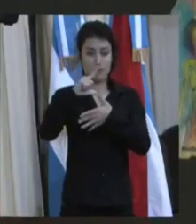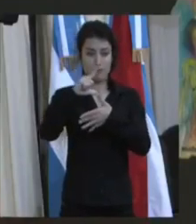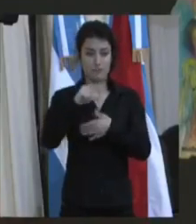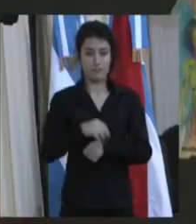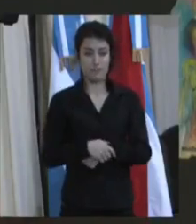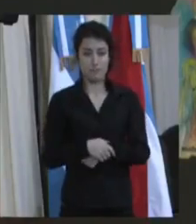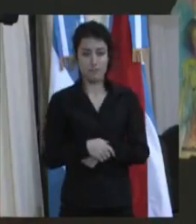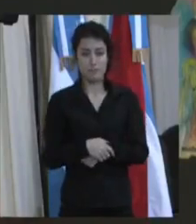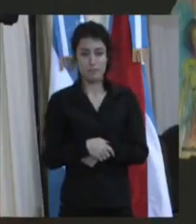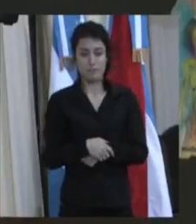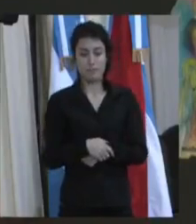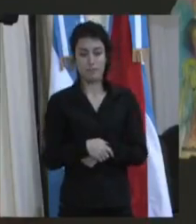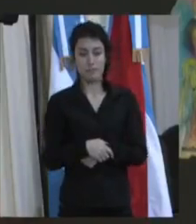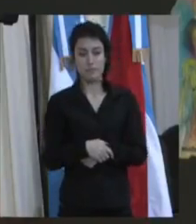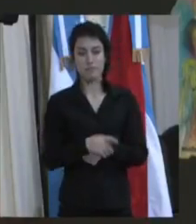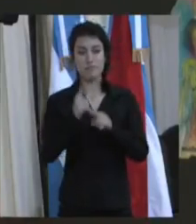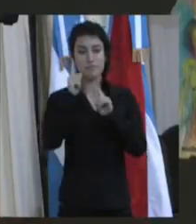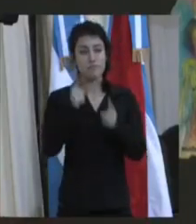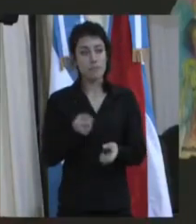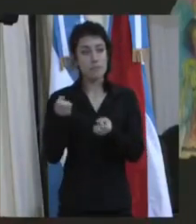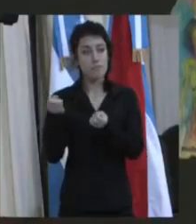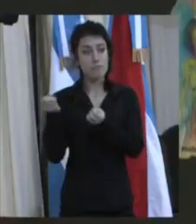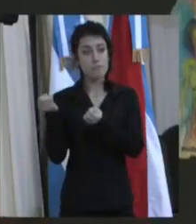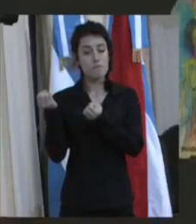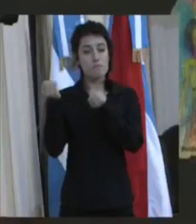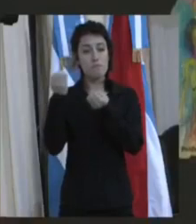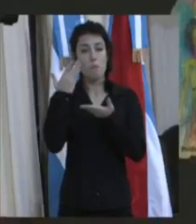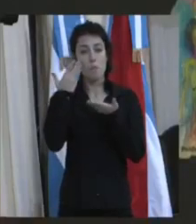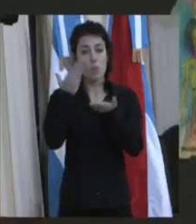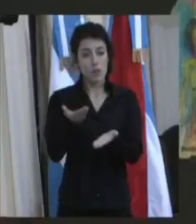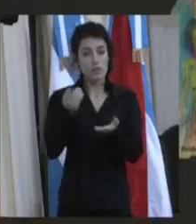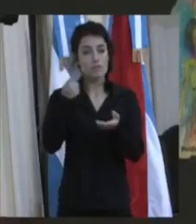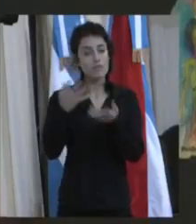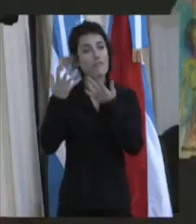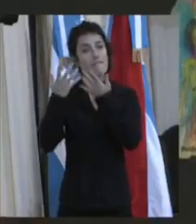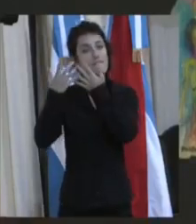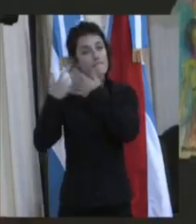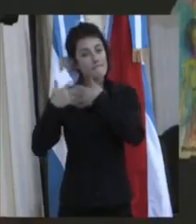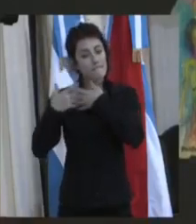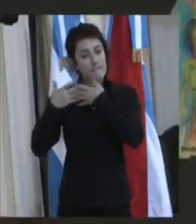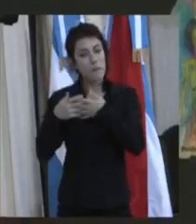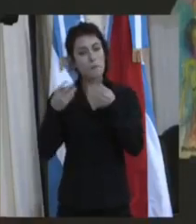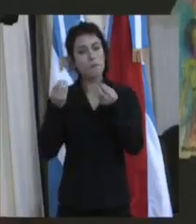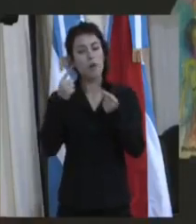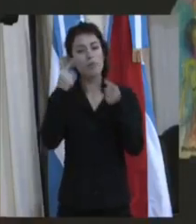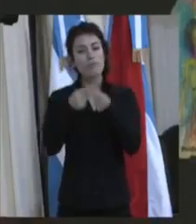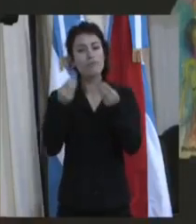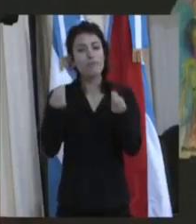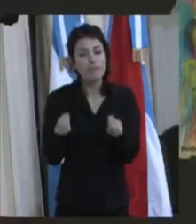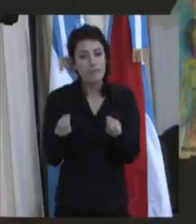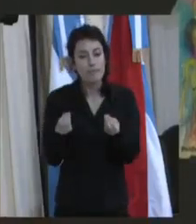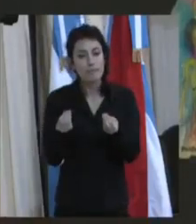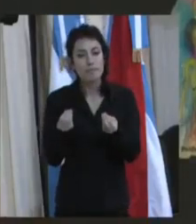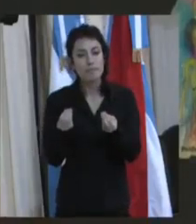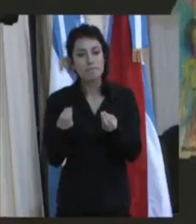decir. Y les presento también estas reflexiones tratando de